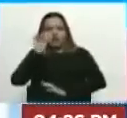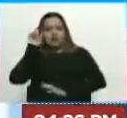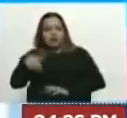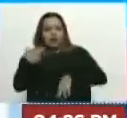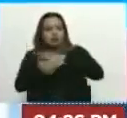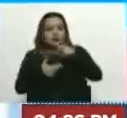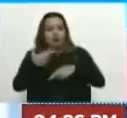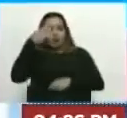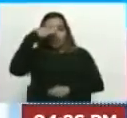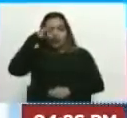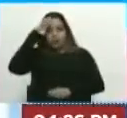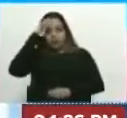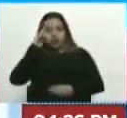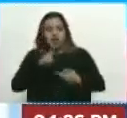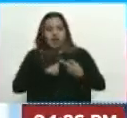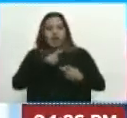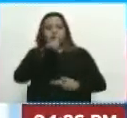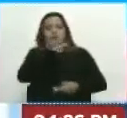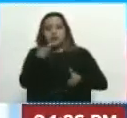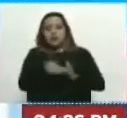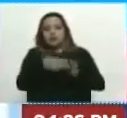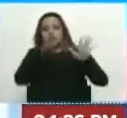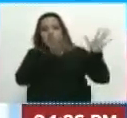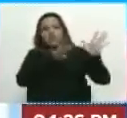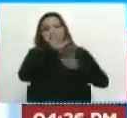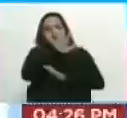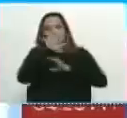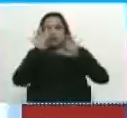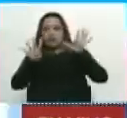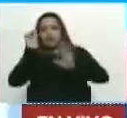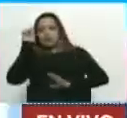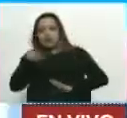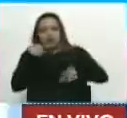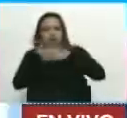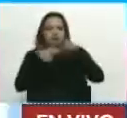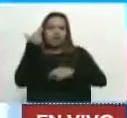de 1959 y la Revolución Bolivariana.